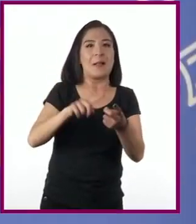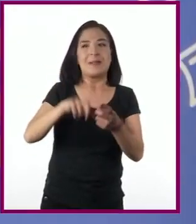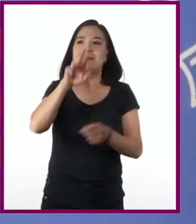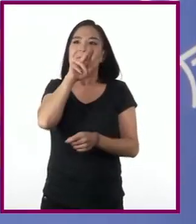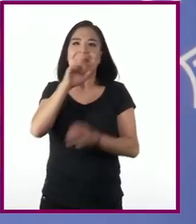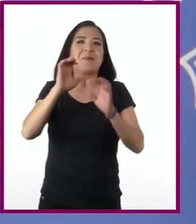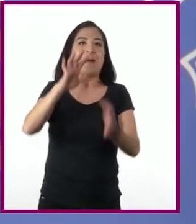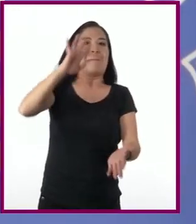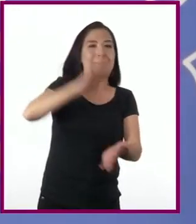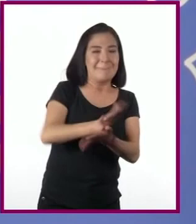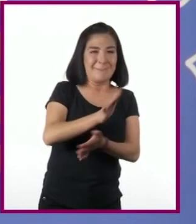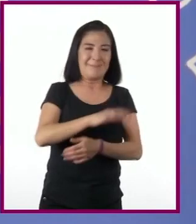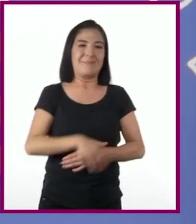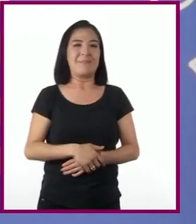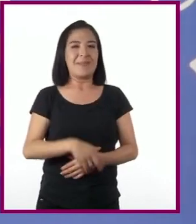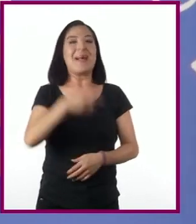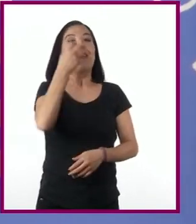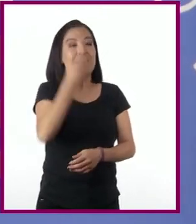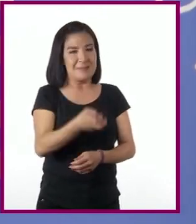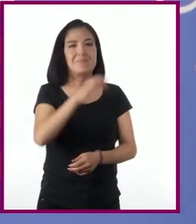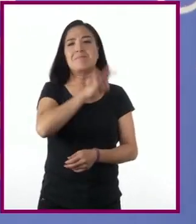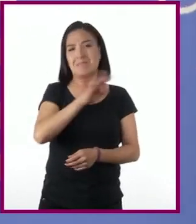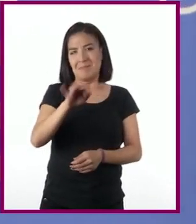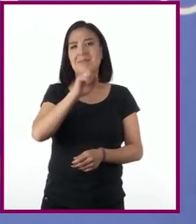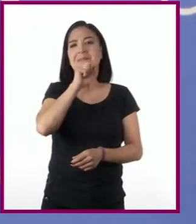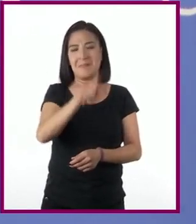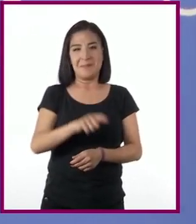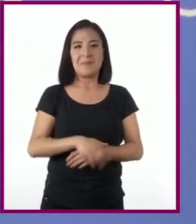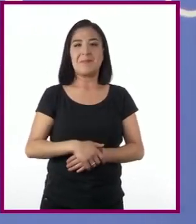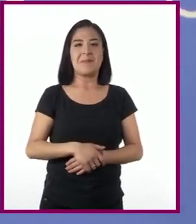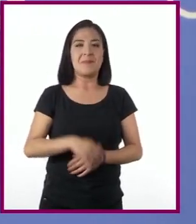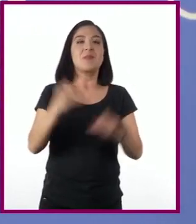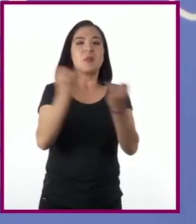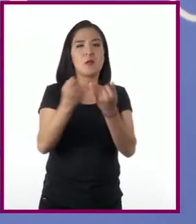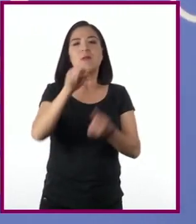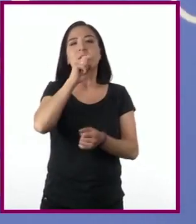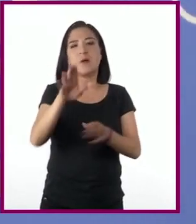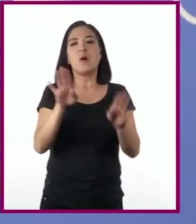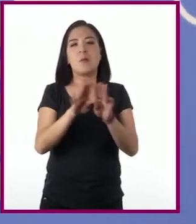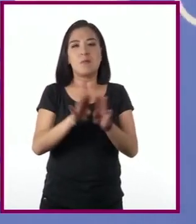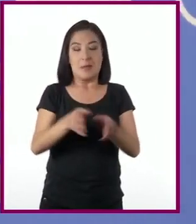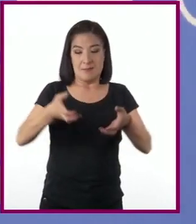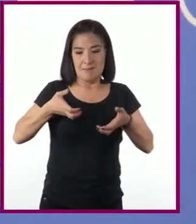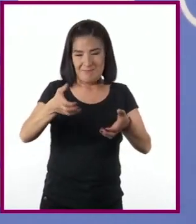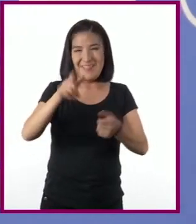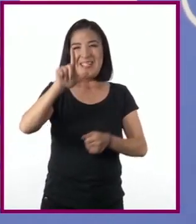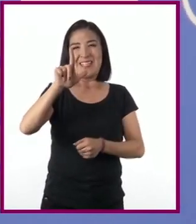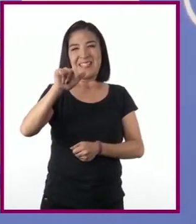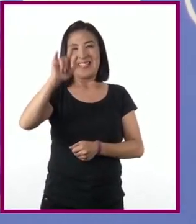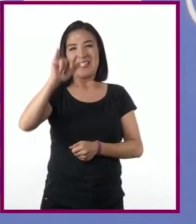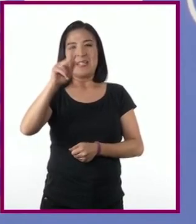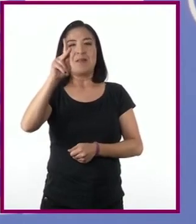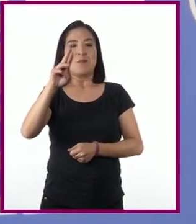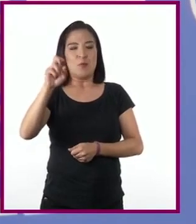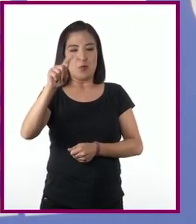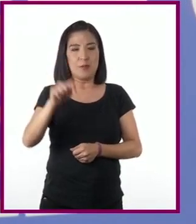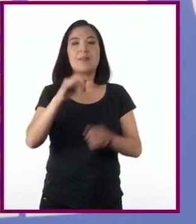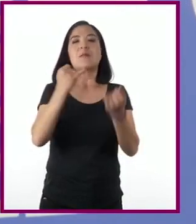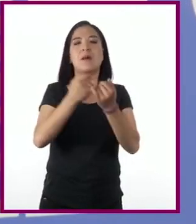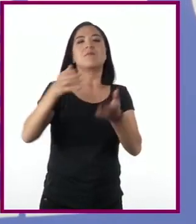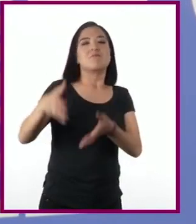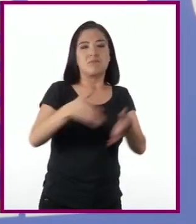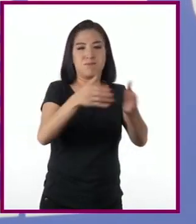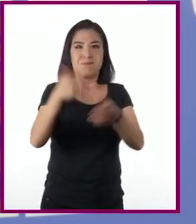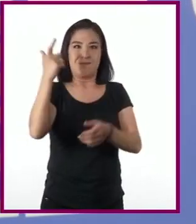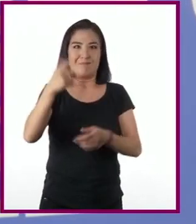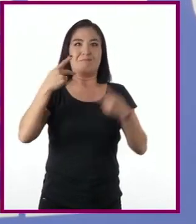aplaste. Esa puede ser. O también se podrían limitar las calles de Lilliput por las que puede circular Gulliver,